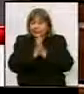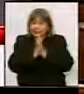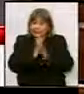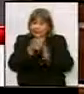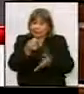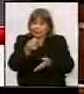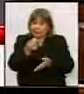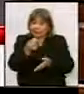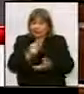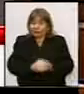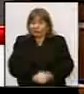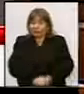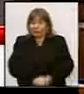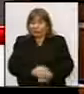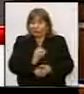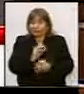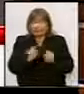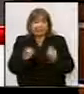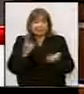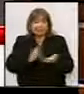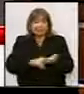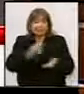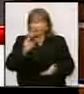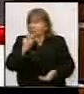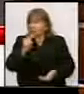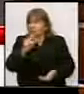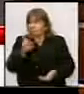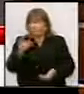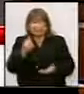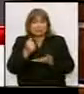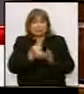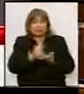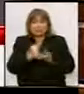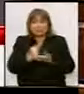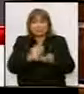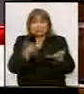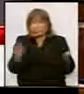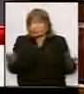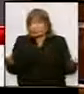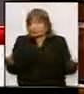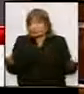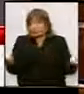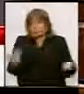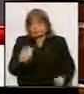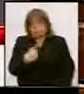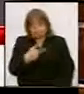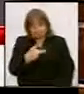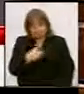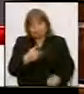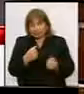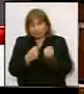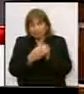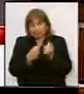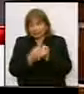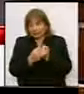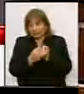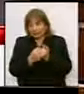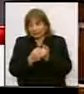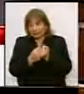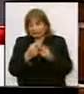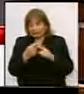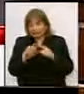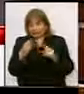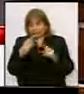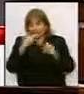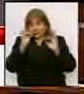dinero sin garantías y sin avales. Fíjense, presidenta, nosotros vamos a apoyar la moción, pero lo que